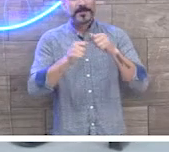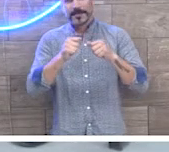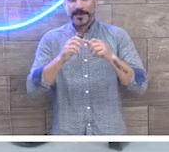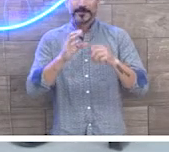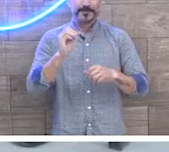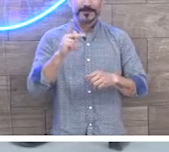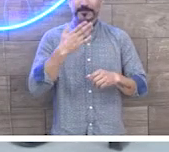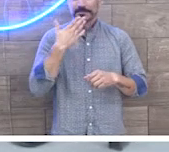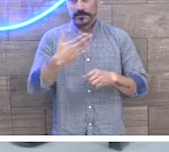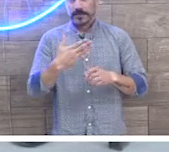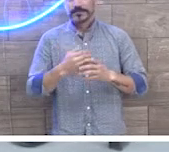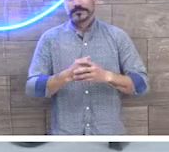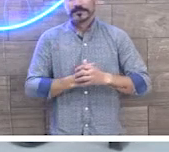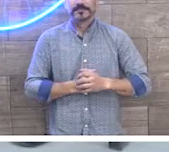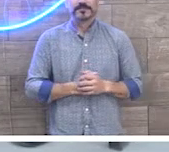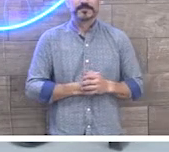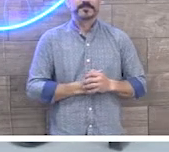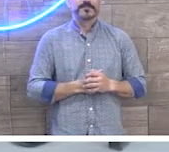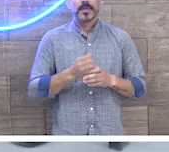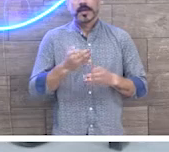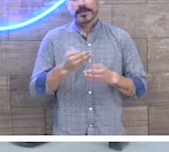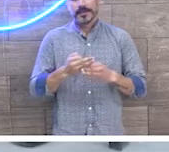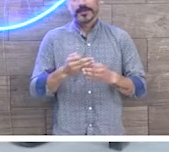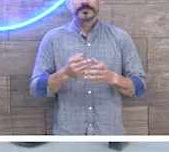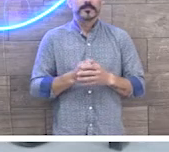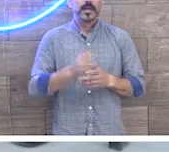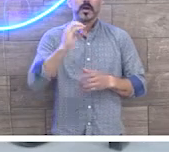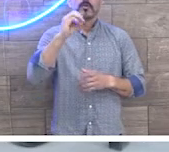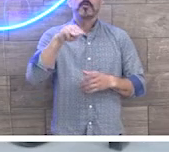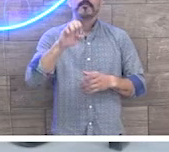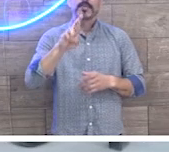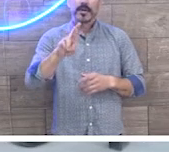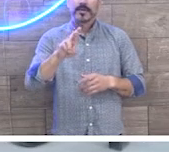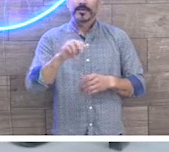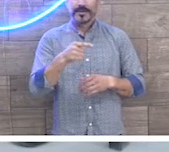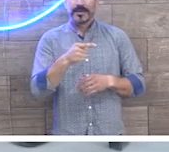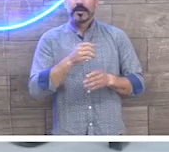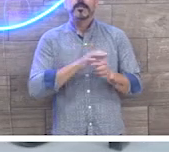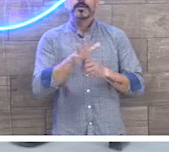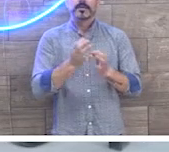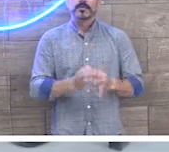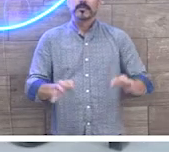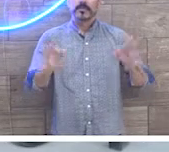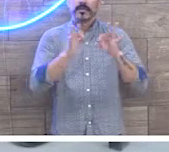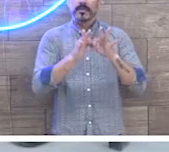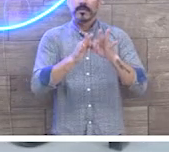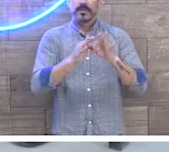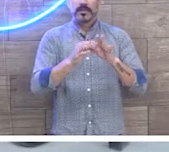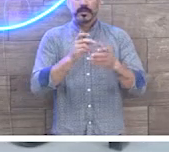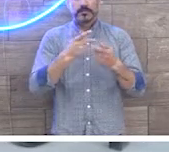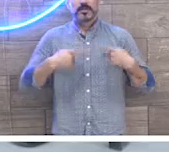emisión hermana de nuestra universidad. Y bueno, Omar, ¿cuál es la importancia de tratar de visibilizar en diferentes medios